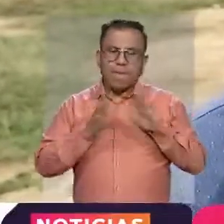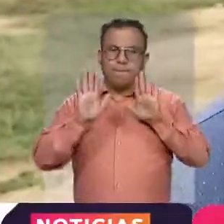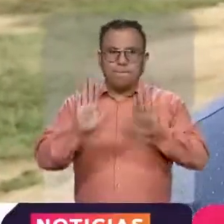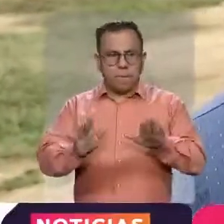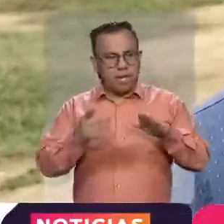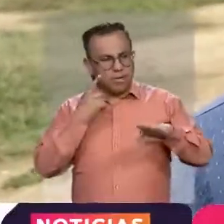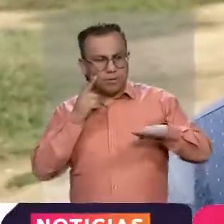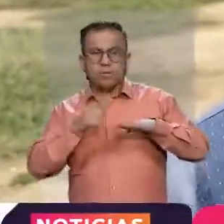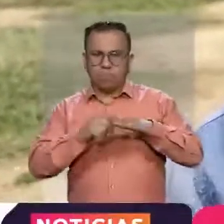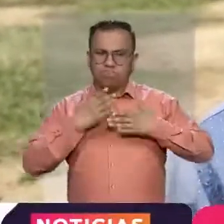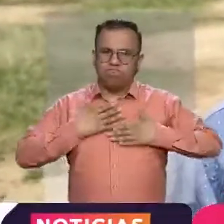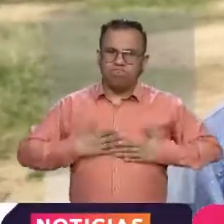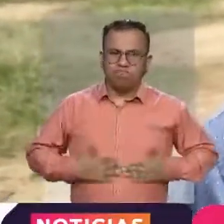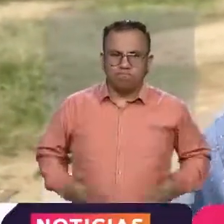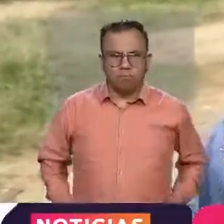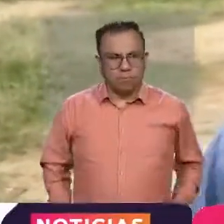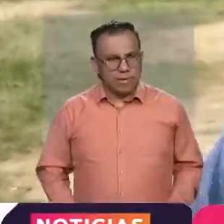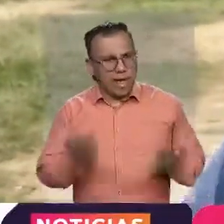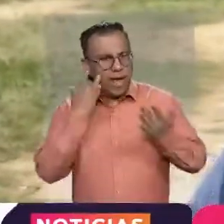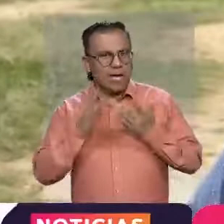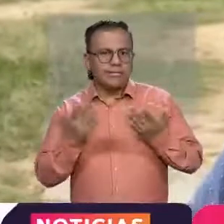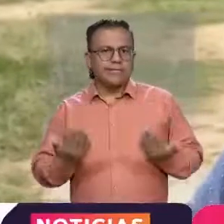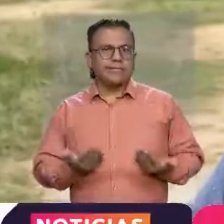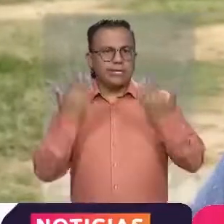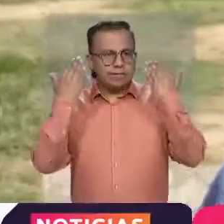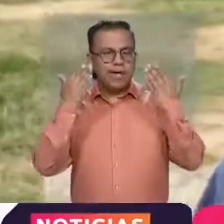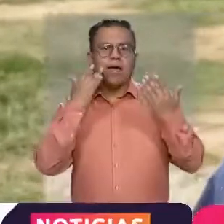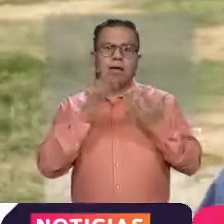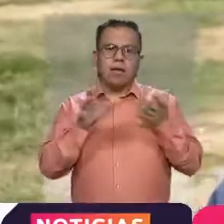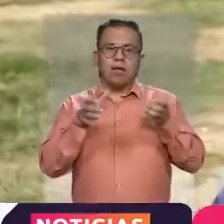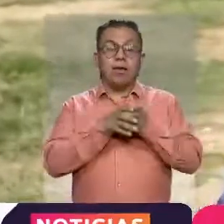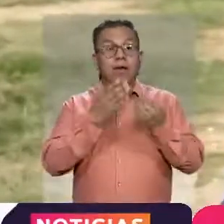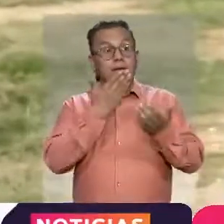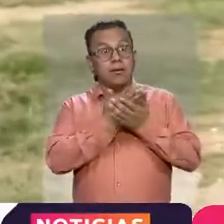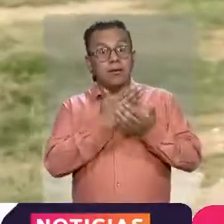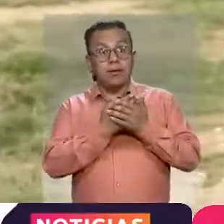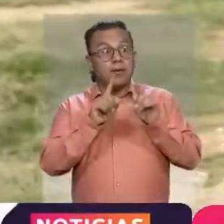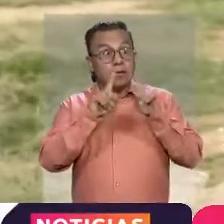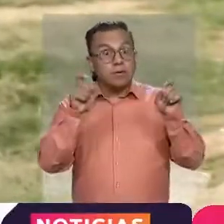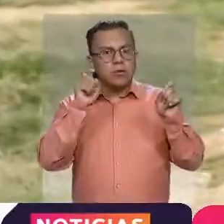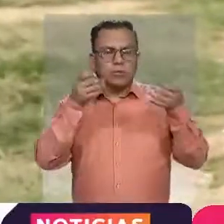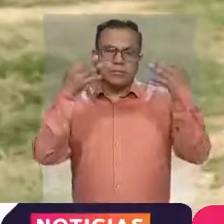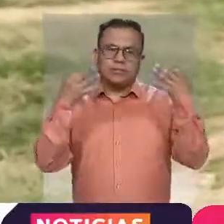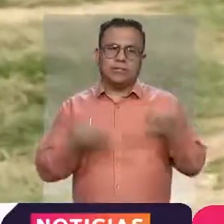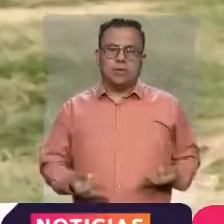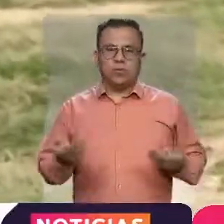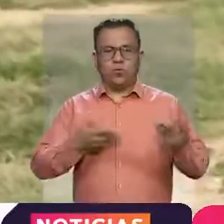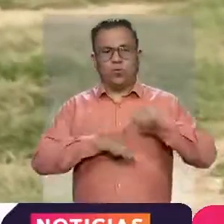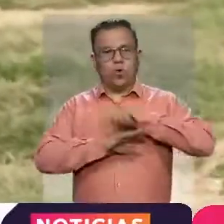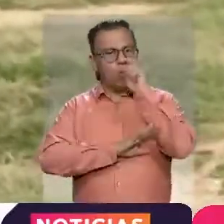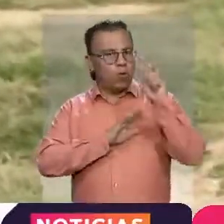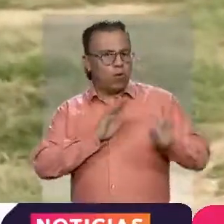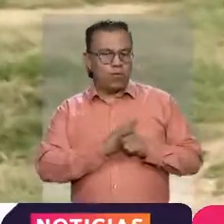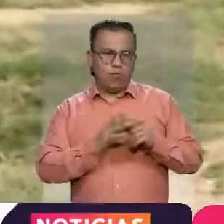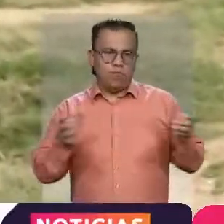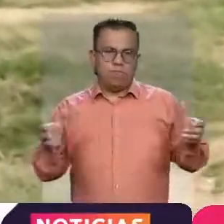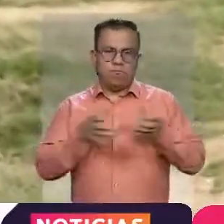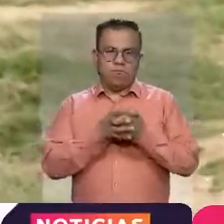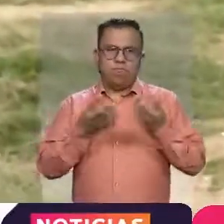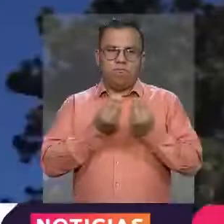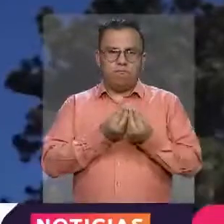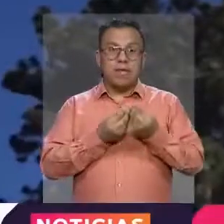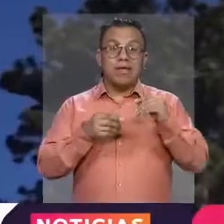y requisen a los pasajeros. Entonces, es un llamado de atención por la seguridad de todos los compañeros, de todos los del